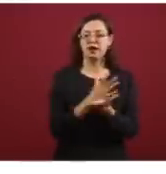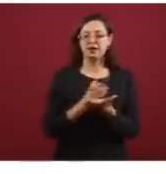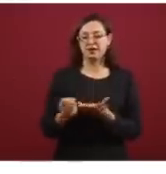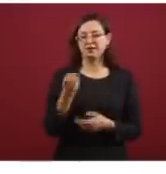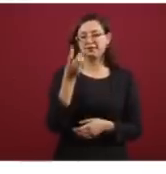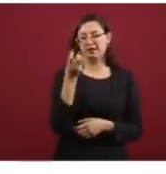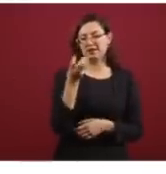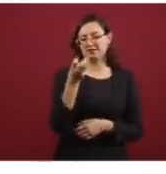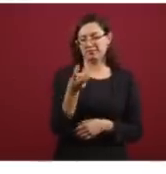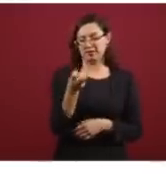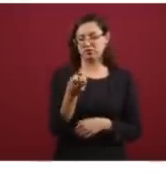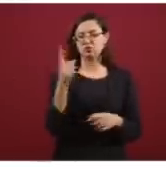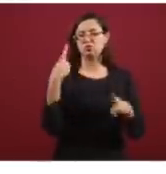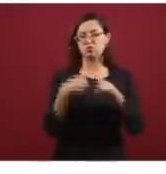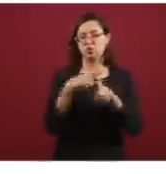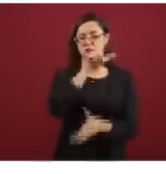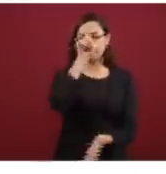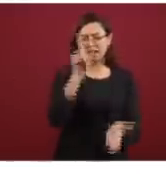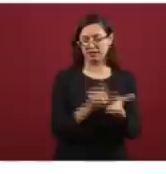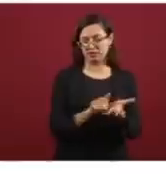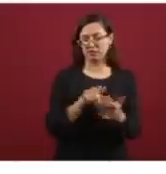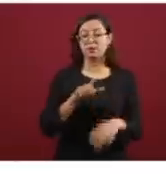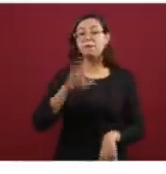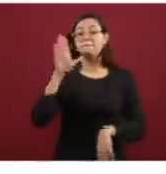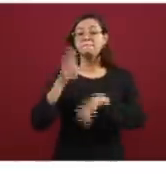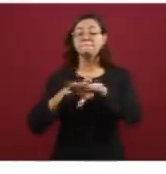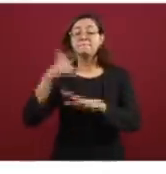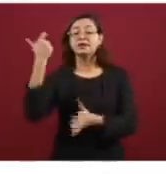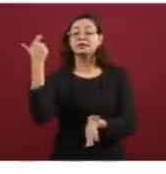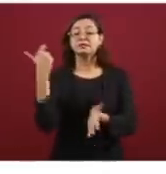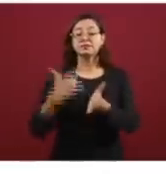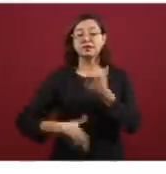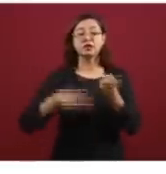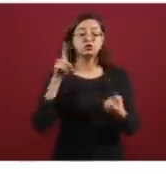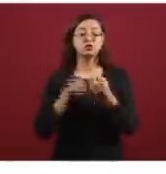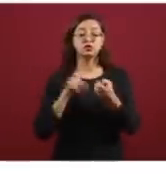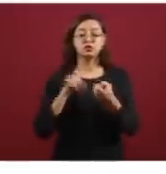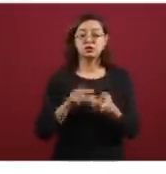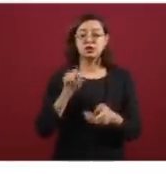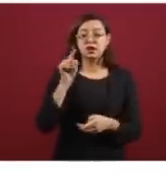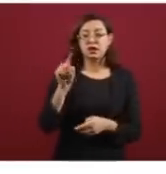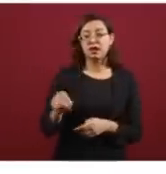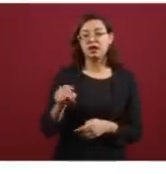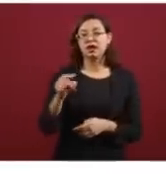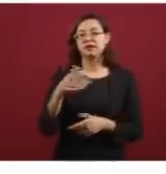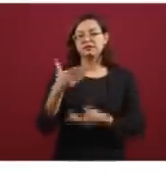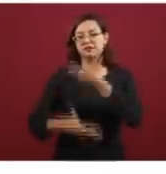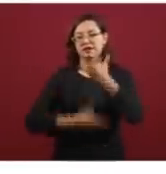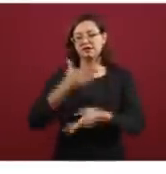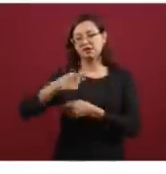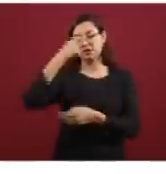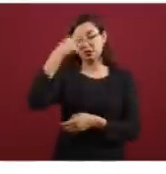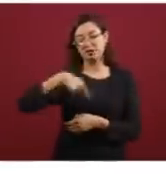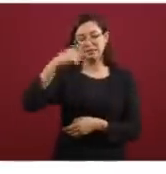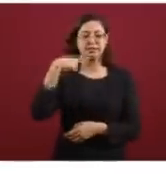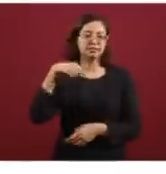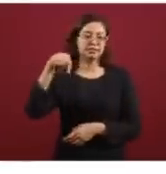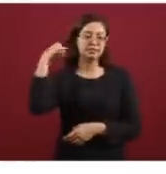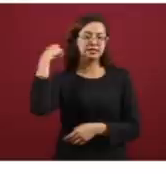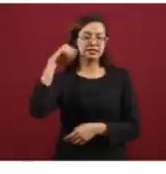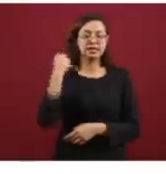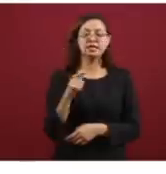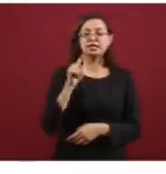litro. Mientras que la más económica de regular está en Servicio Fácil del Sureste, en Centro Tabasco, a